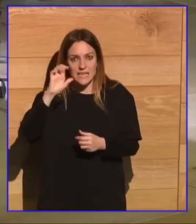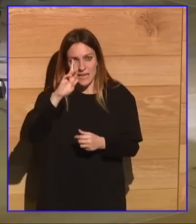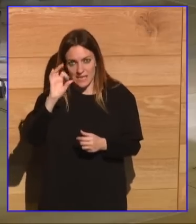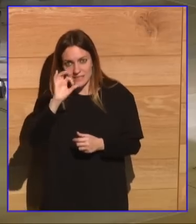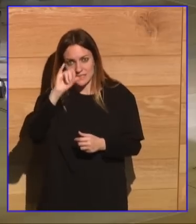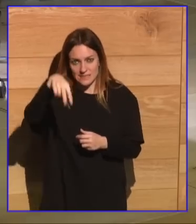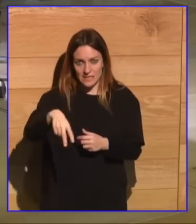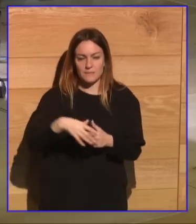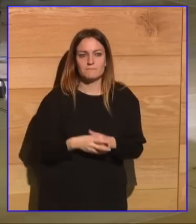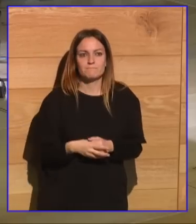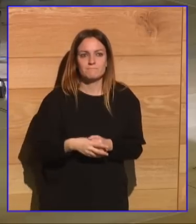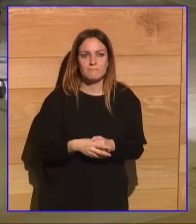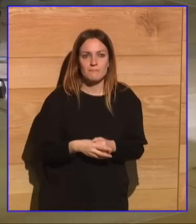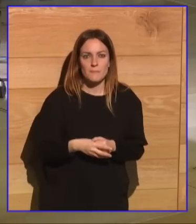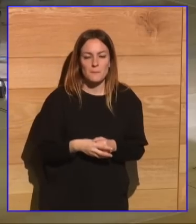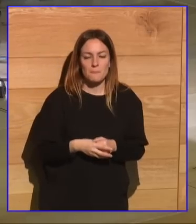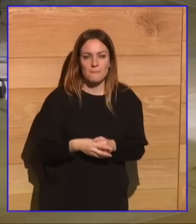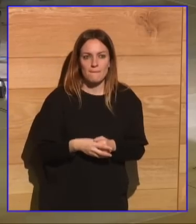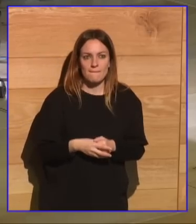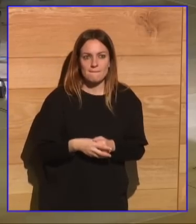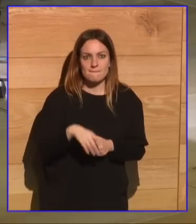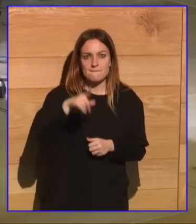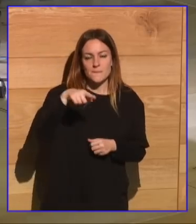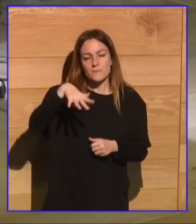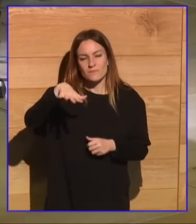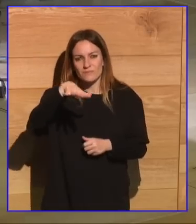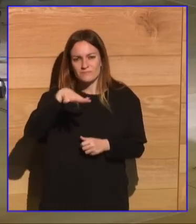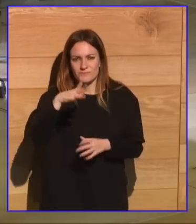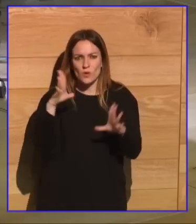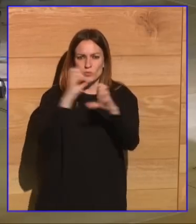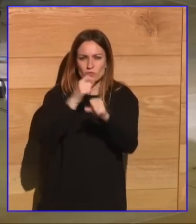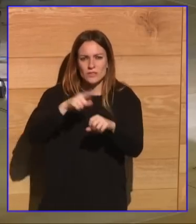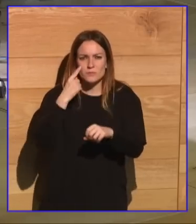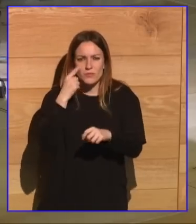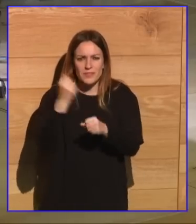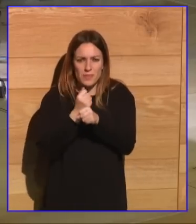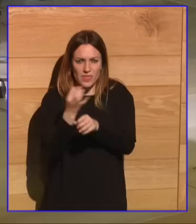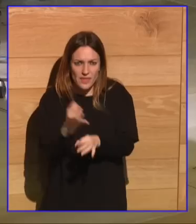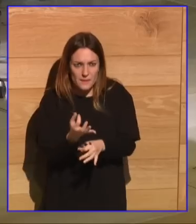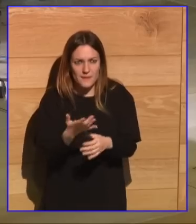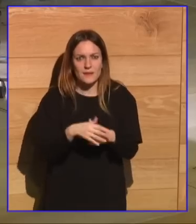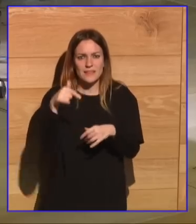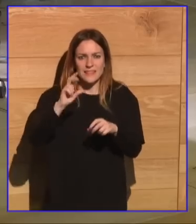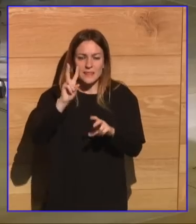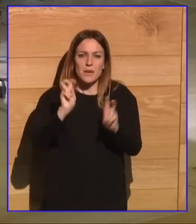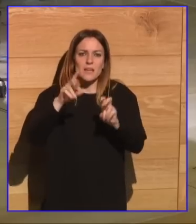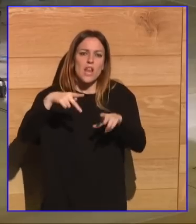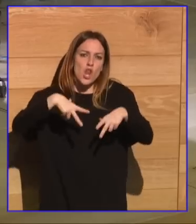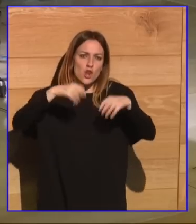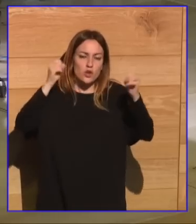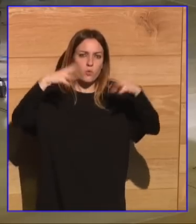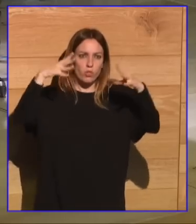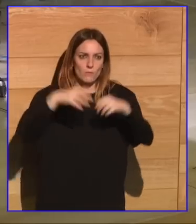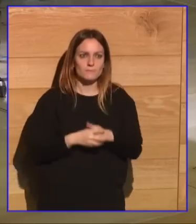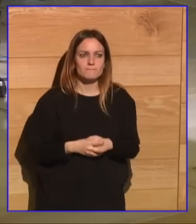zonas umbrías en las que el ojo tiene que trabajar y con un sentido muy poderoso, pero muy denso y muy tocable de la luz. Yo creo que La Noche,